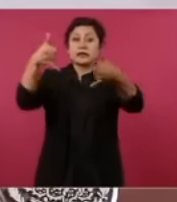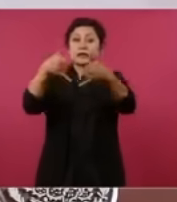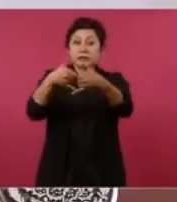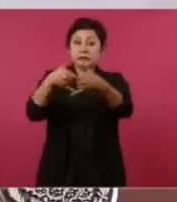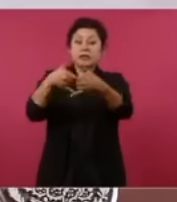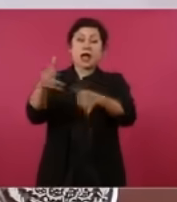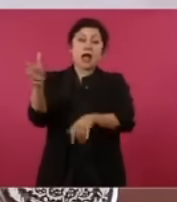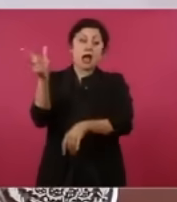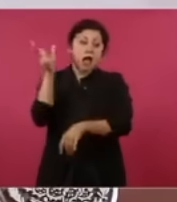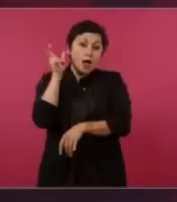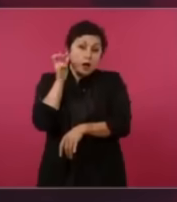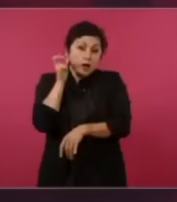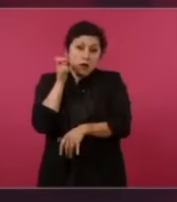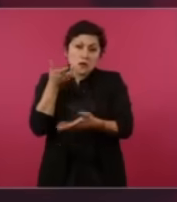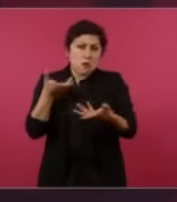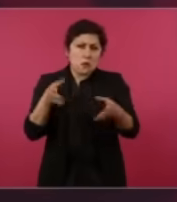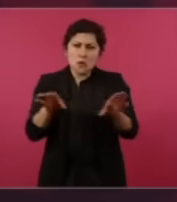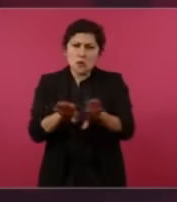ilegales, ¿no?,